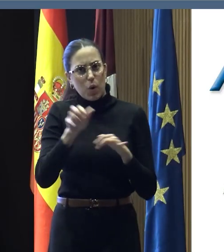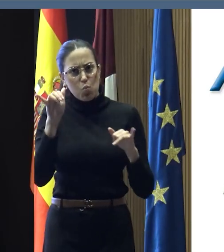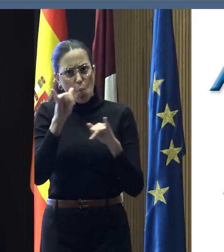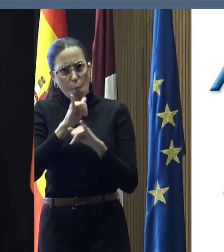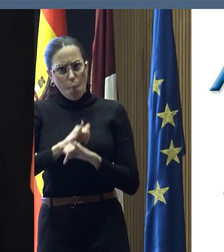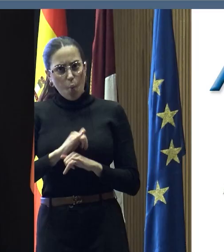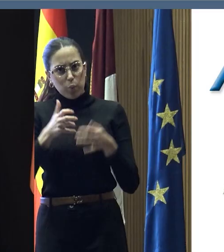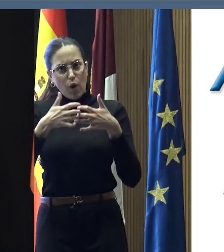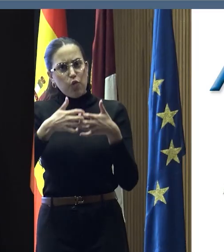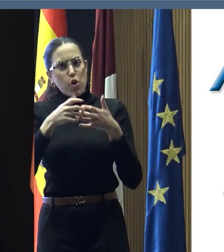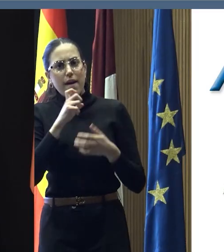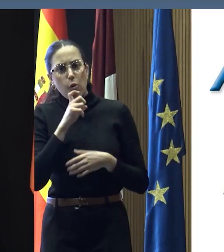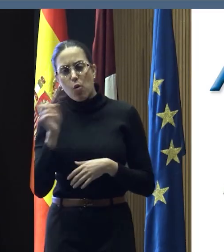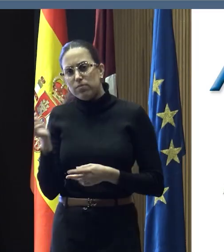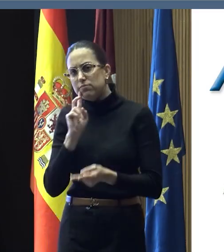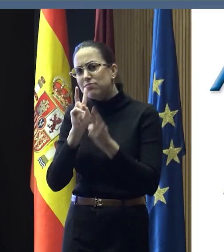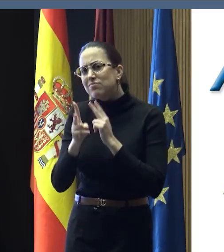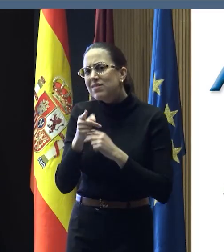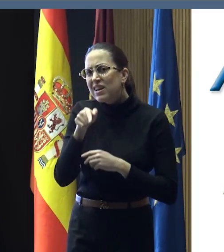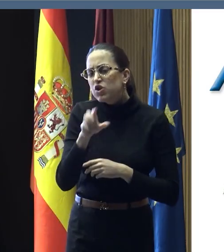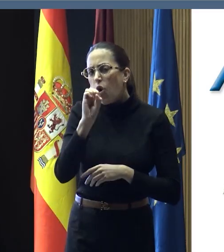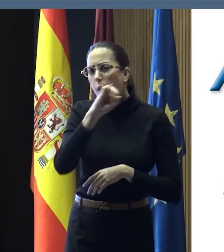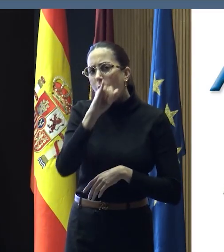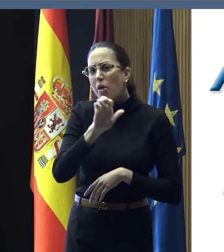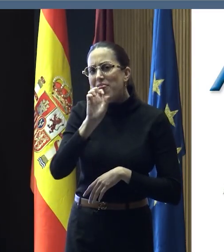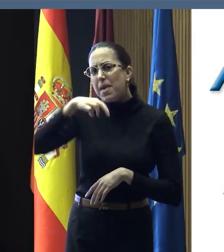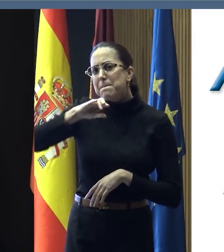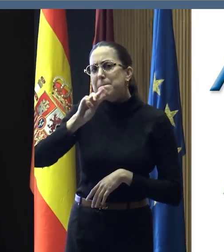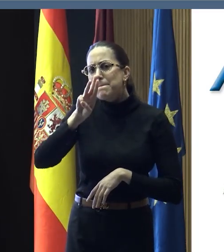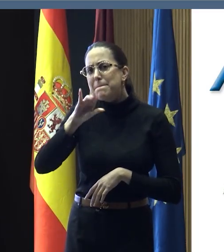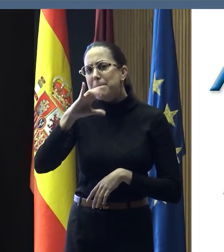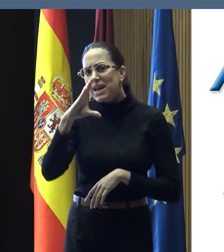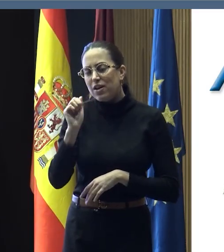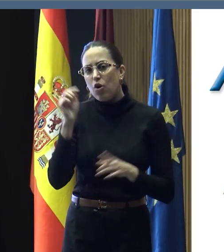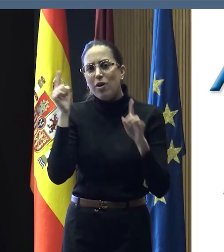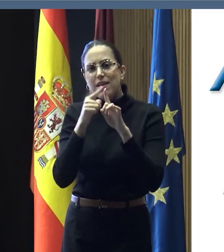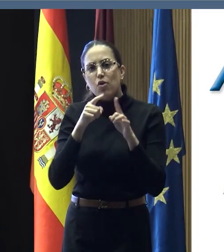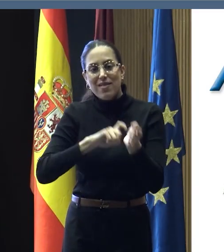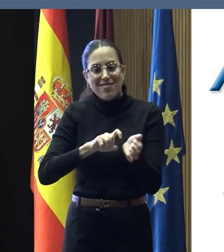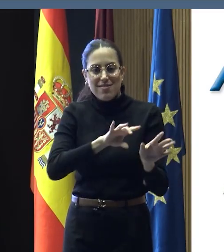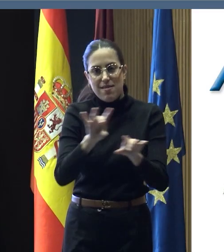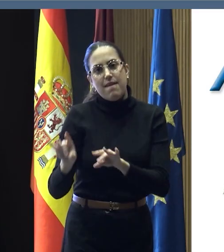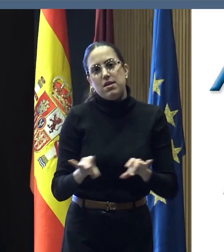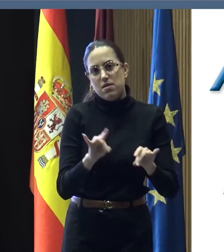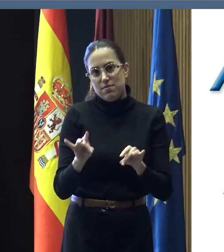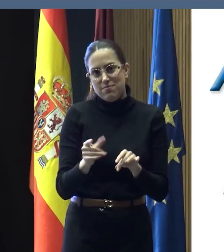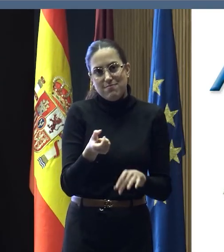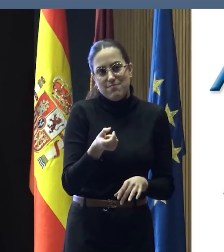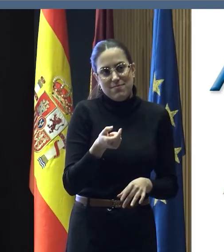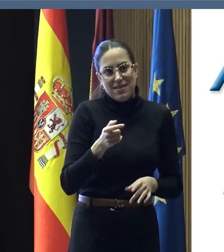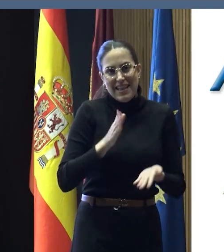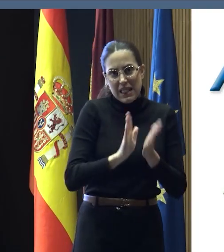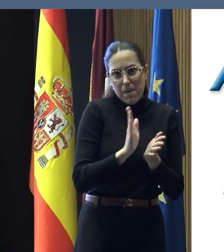funciona? El Ozempic dice, eso es un fármaco para la diabetes.